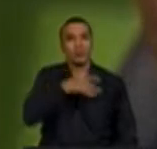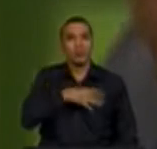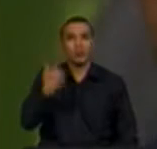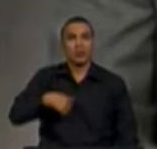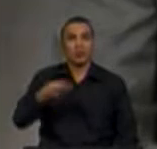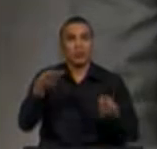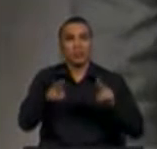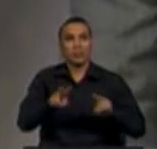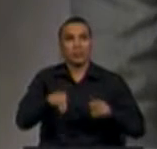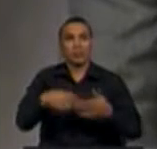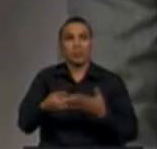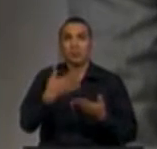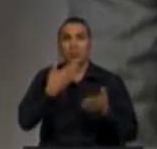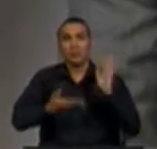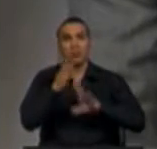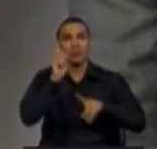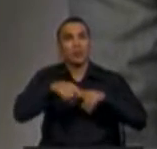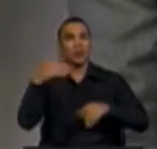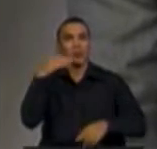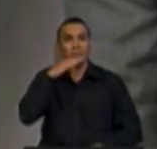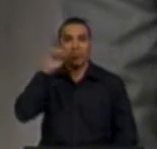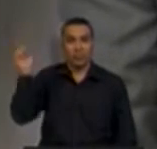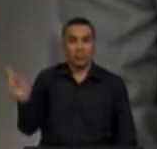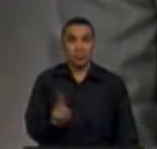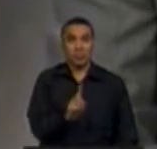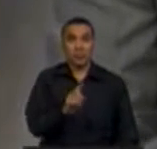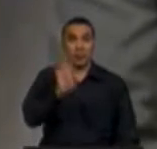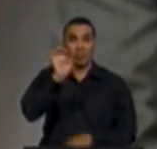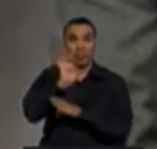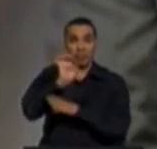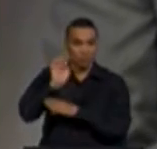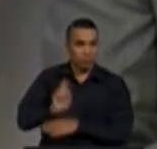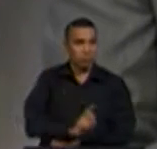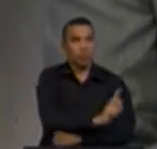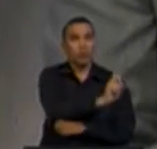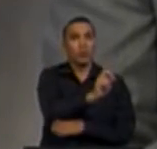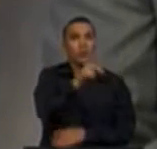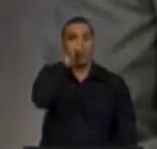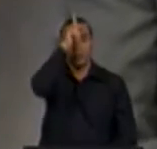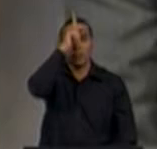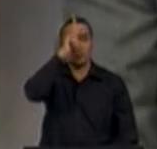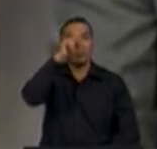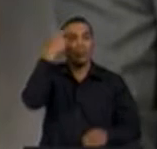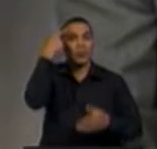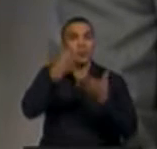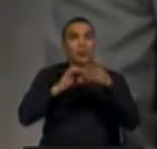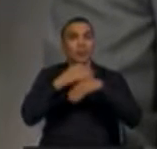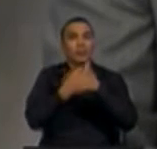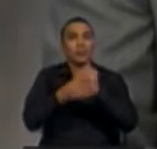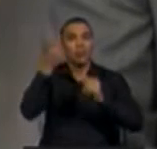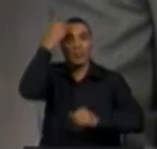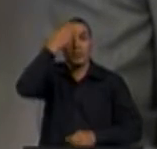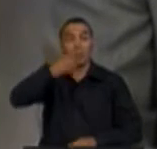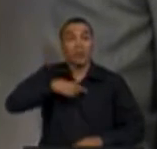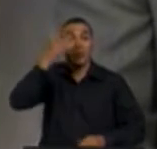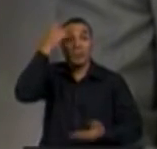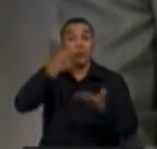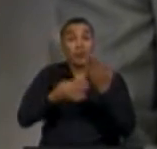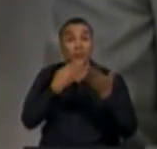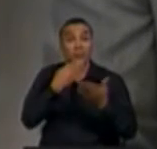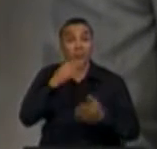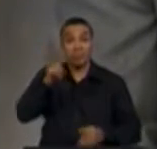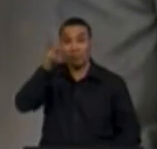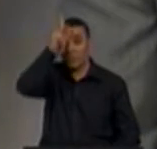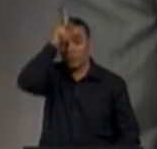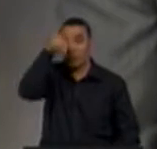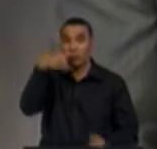Argentina. Se están dirigiendo rápidamente hacia Perú para aprovechar estos días que tienen hasta que Perú tome la decisión